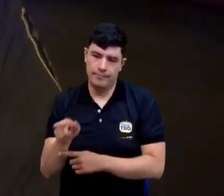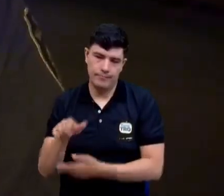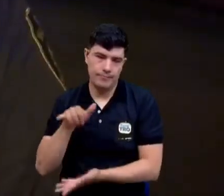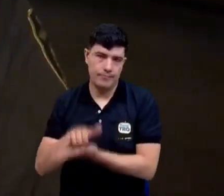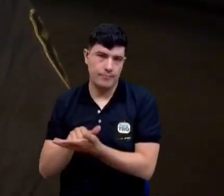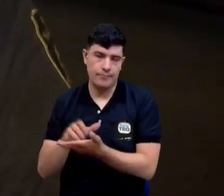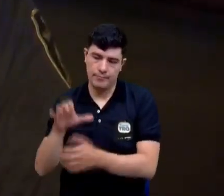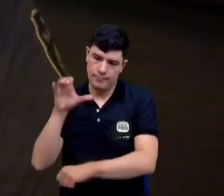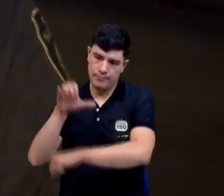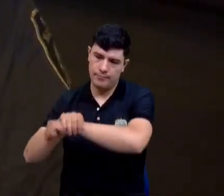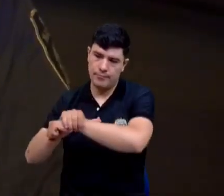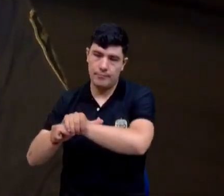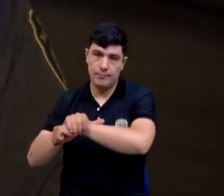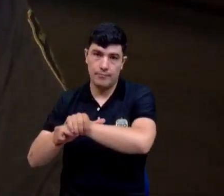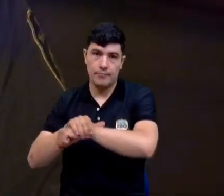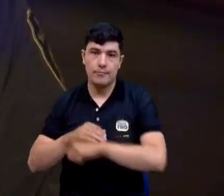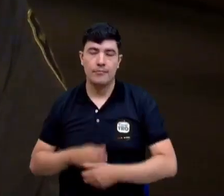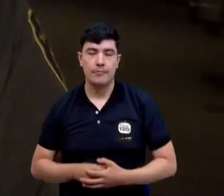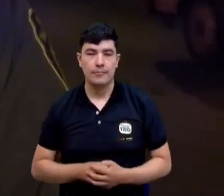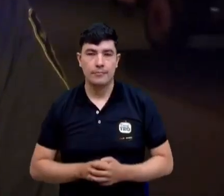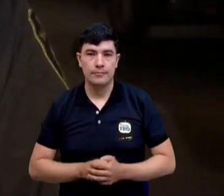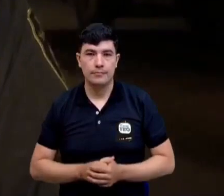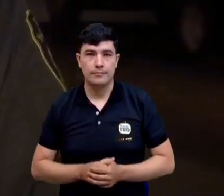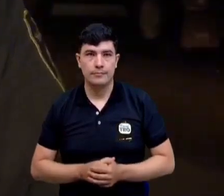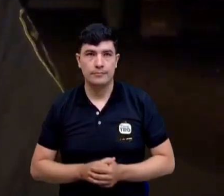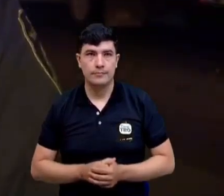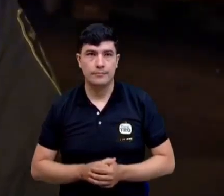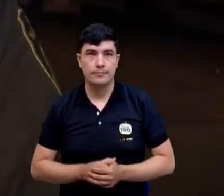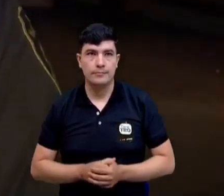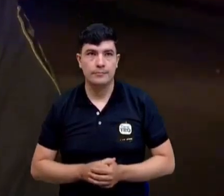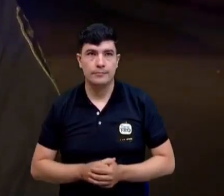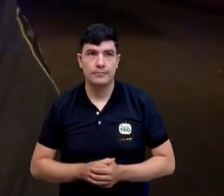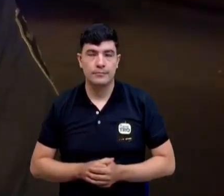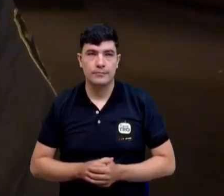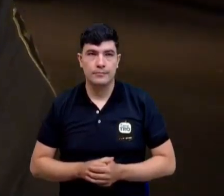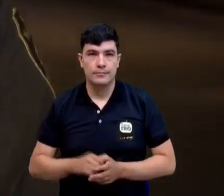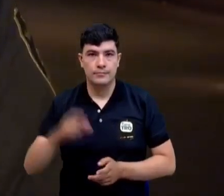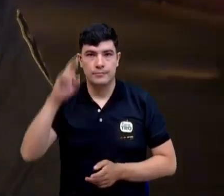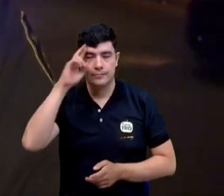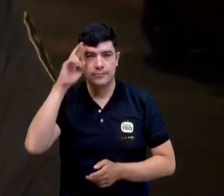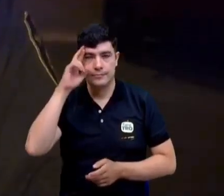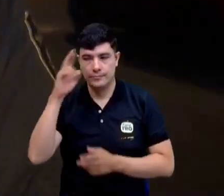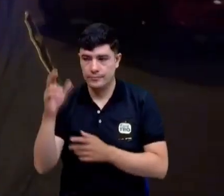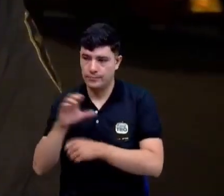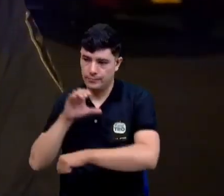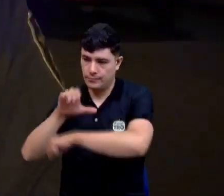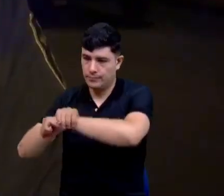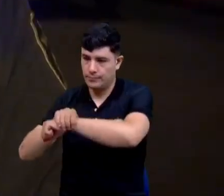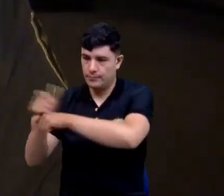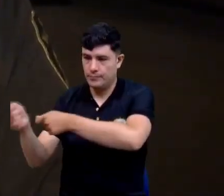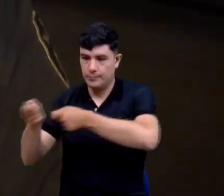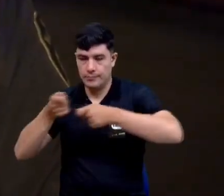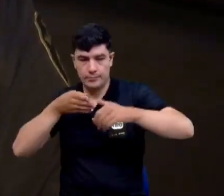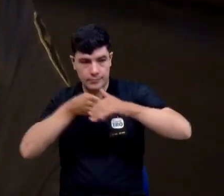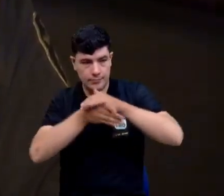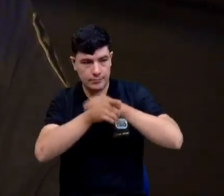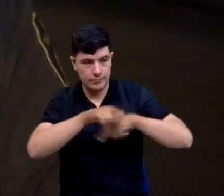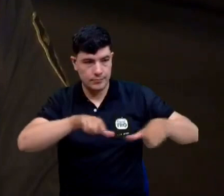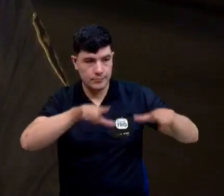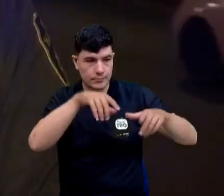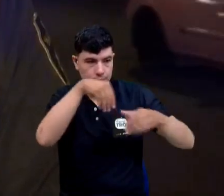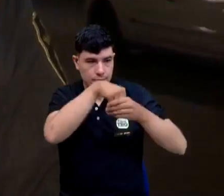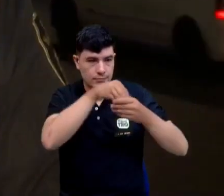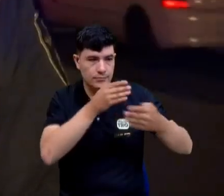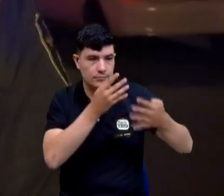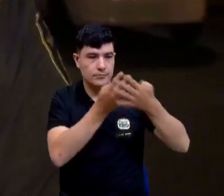De igual manera, a esta misma persona le hallamos un arma cortopunzante en sus pertenencias, por lo cual lo trasladamos a la estación de